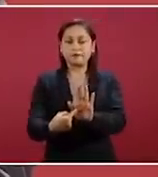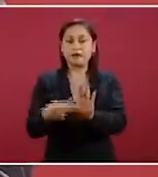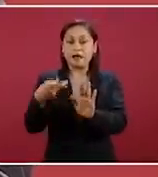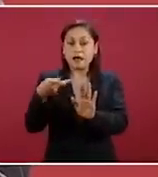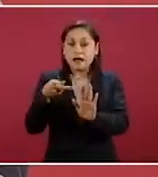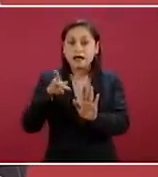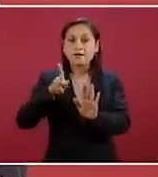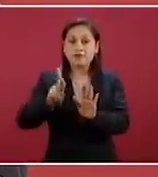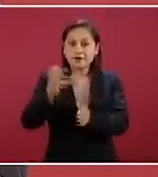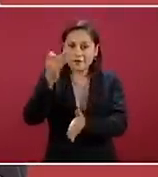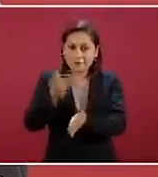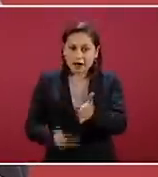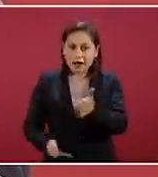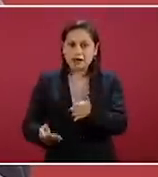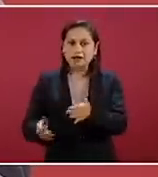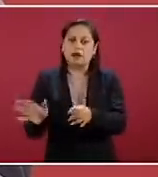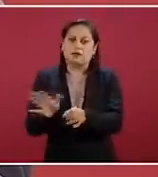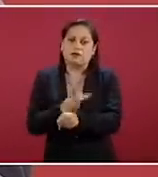aplicaban,